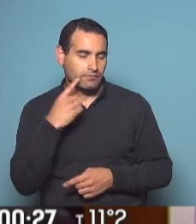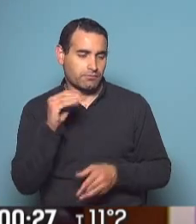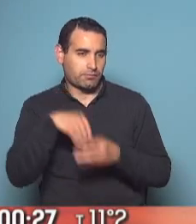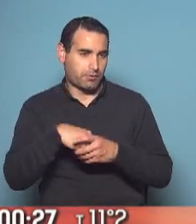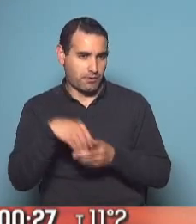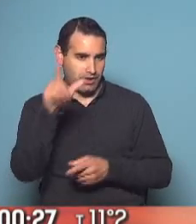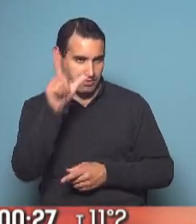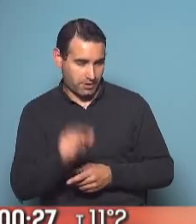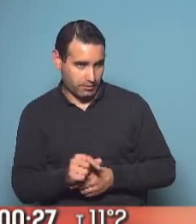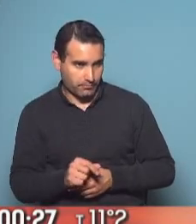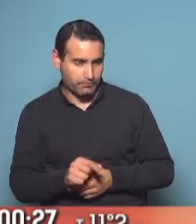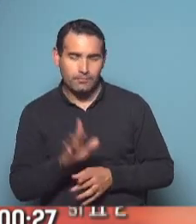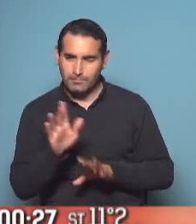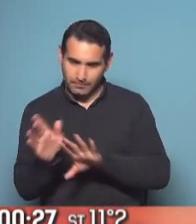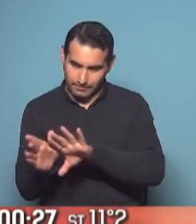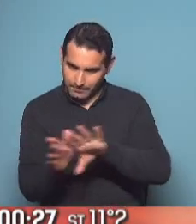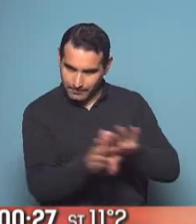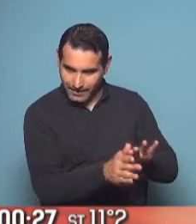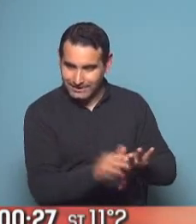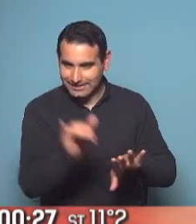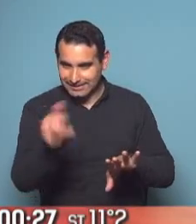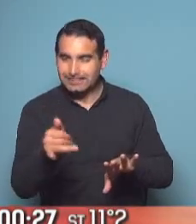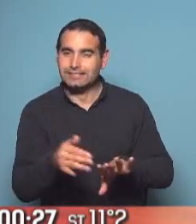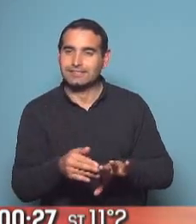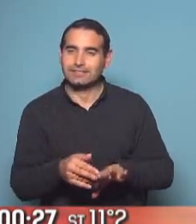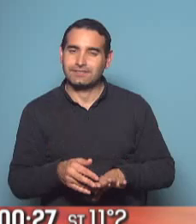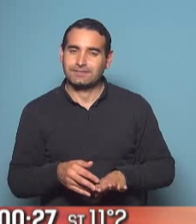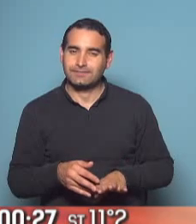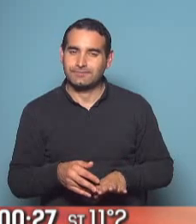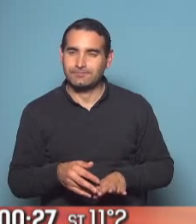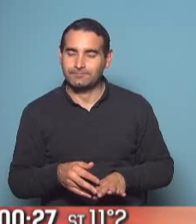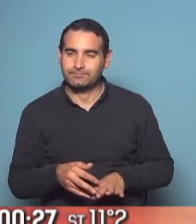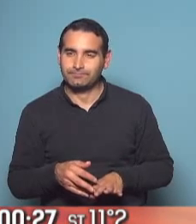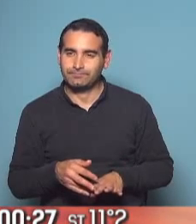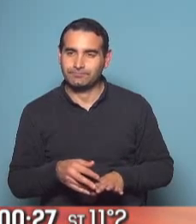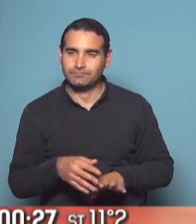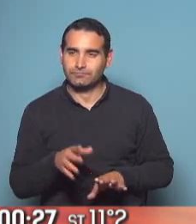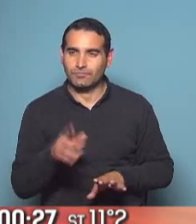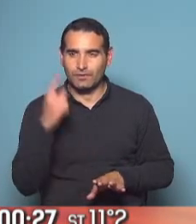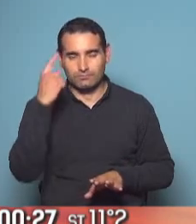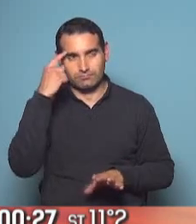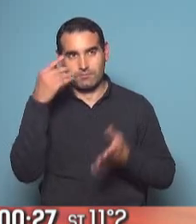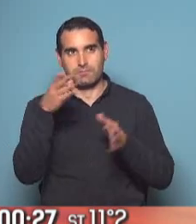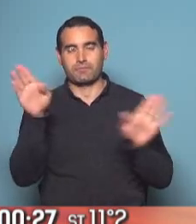estatal. Pero más allá de eso, que eso es en una visión macro,